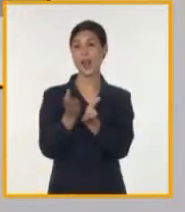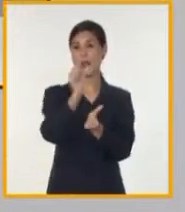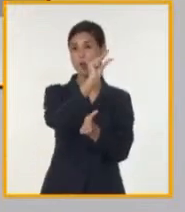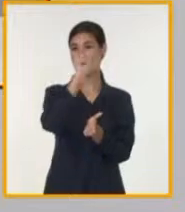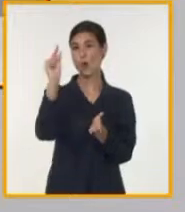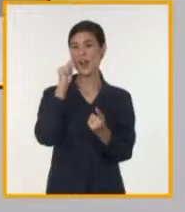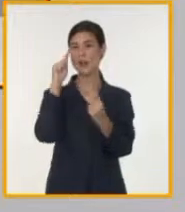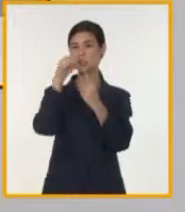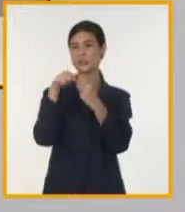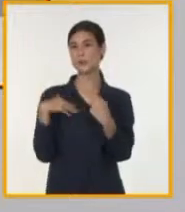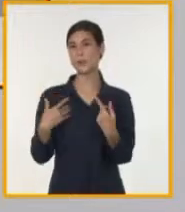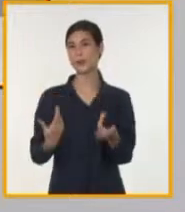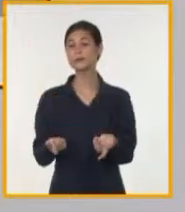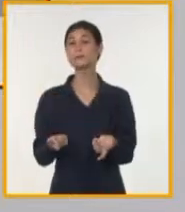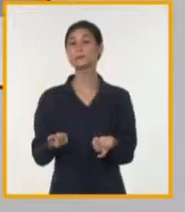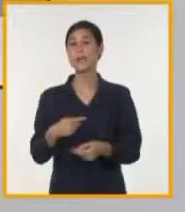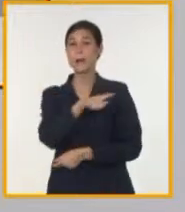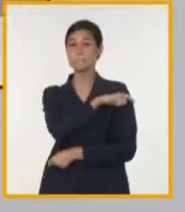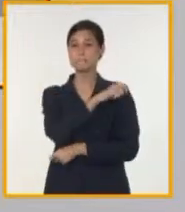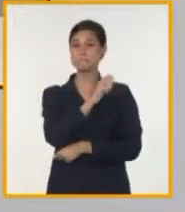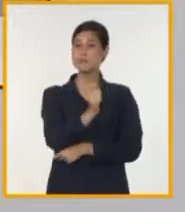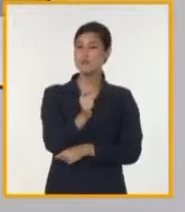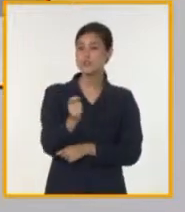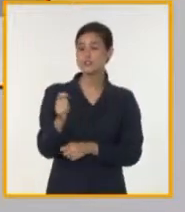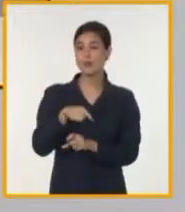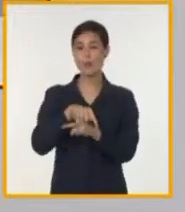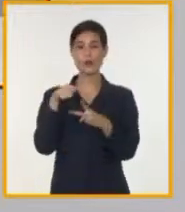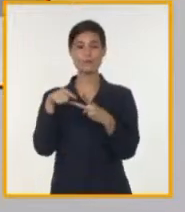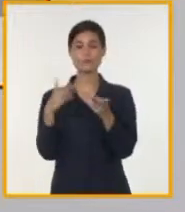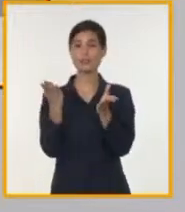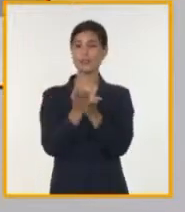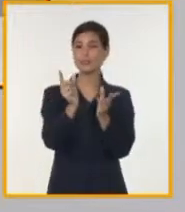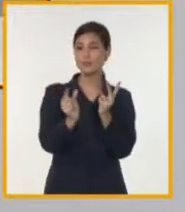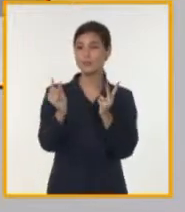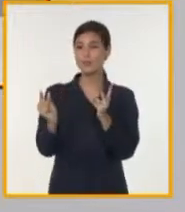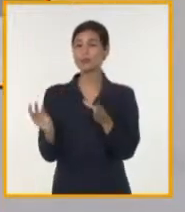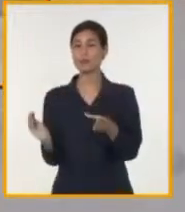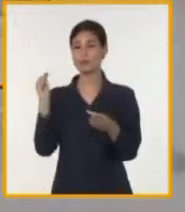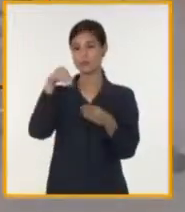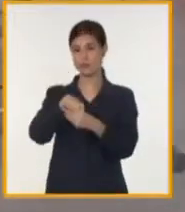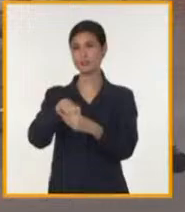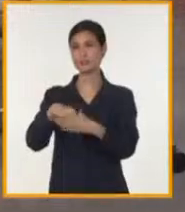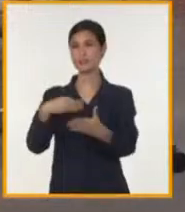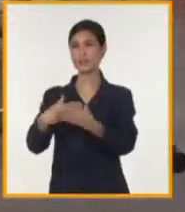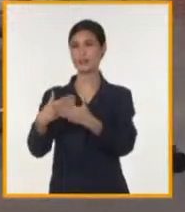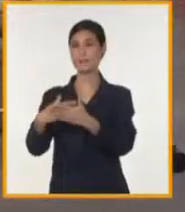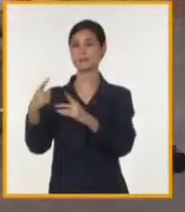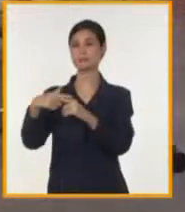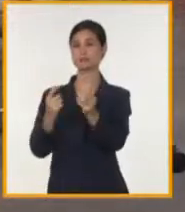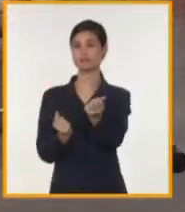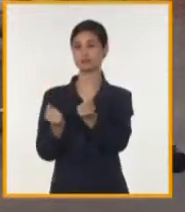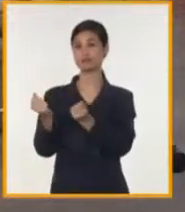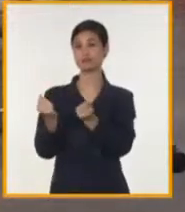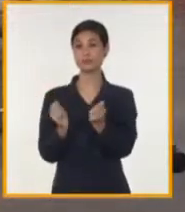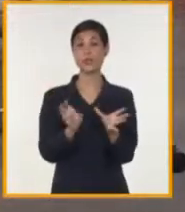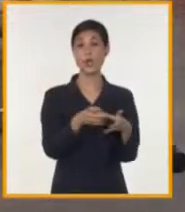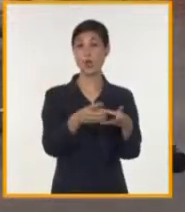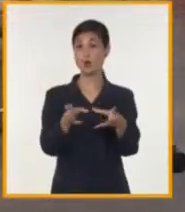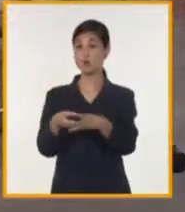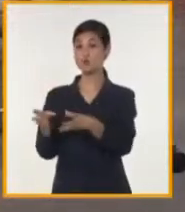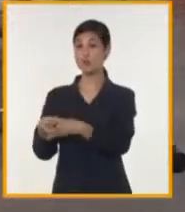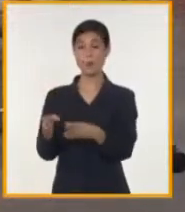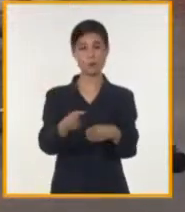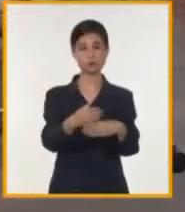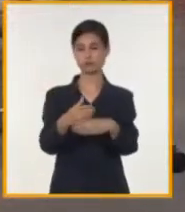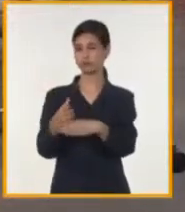estudiantes y profesores del MINE, pero también hacen otras transportaciones y muy sensibles, como se dedican también las transportaciones